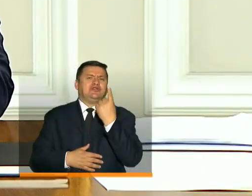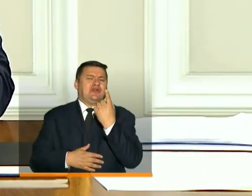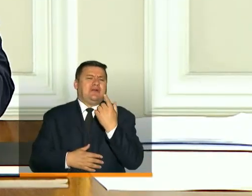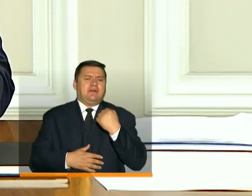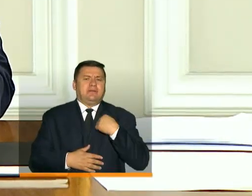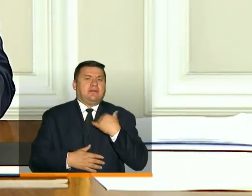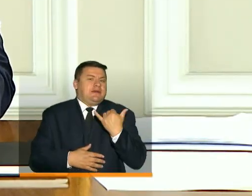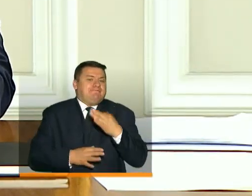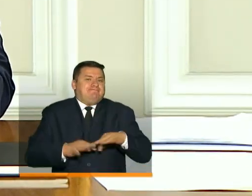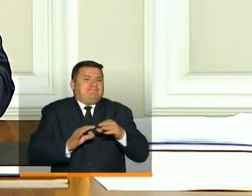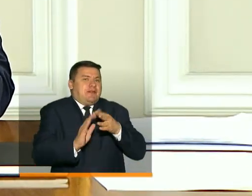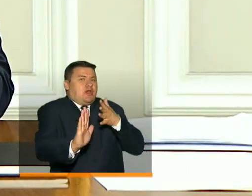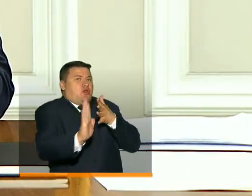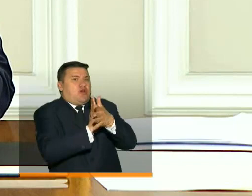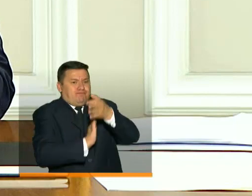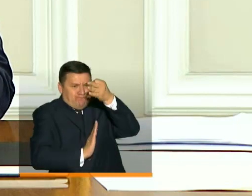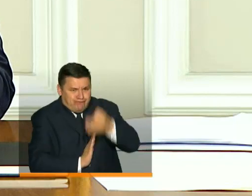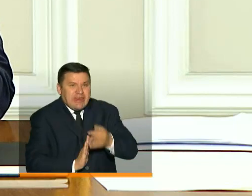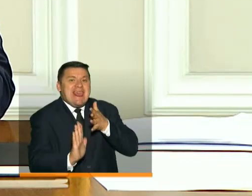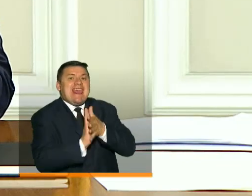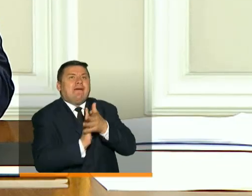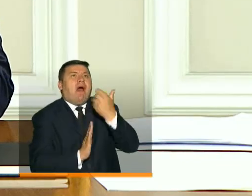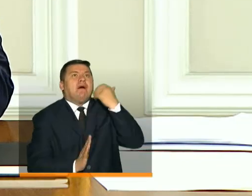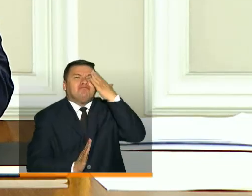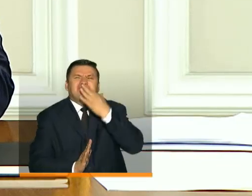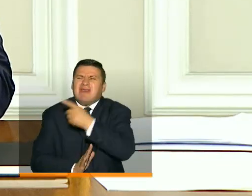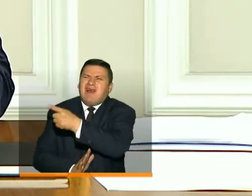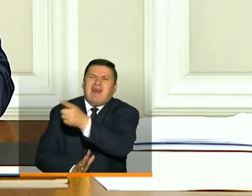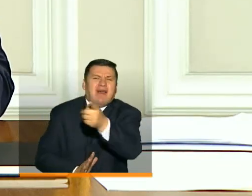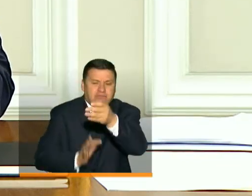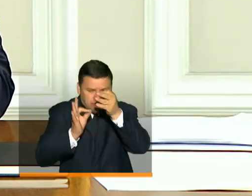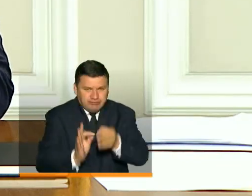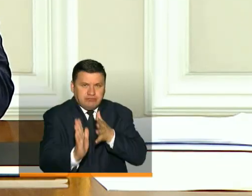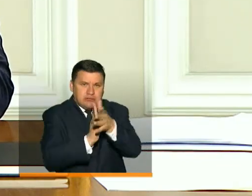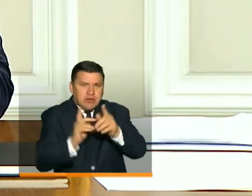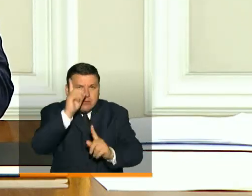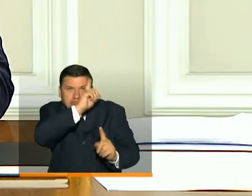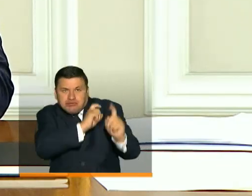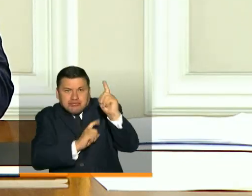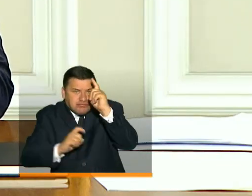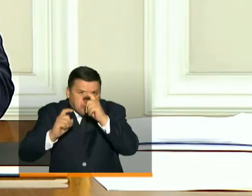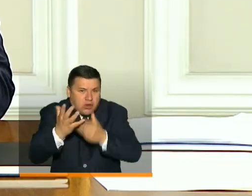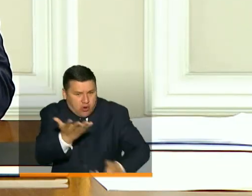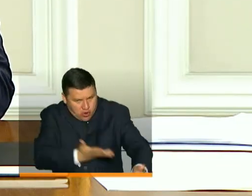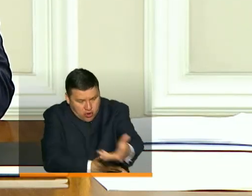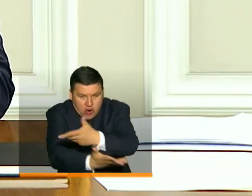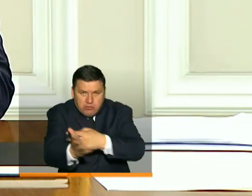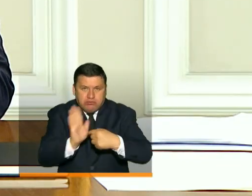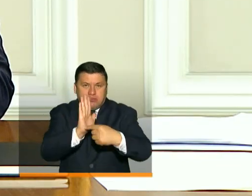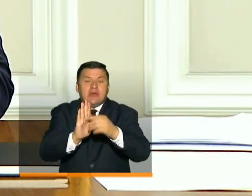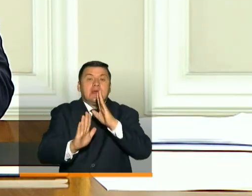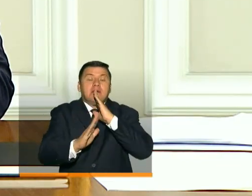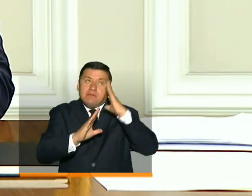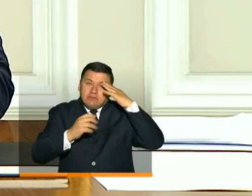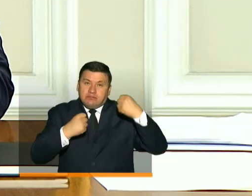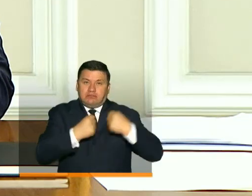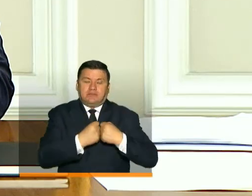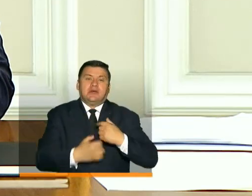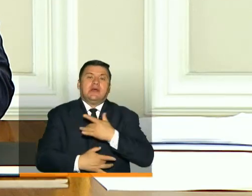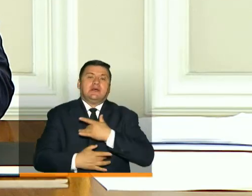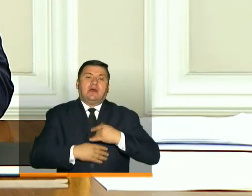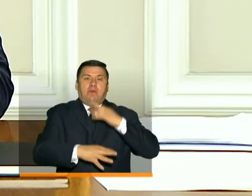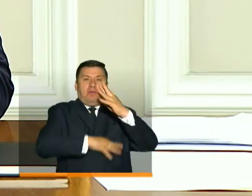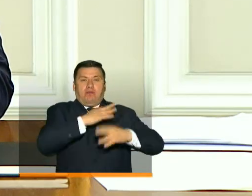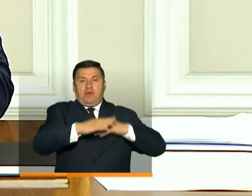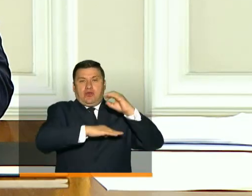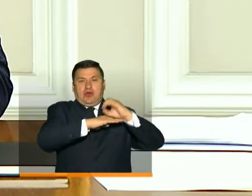distinto a entregar información confiable, información real, información de análisis que se comparte con la Organización Mundial de la Salud